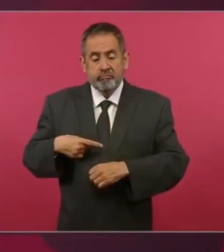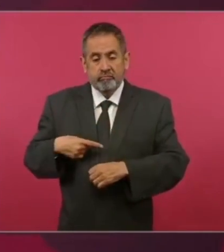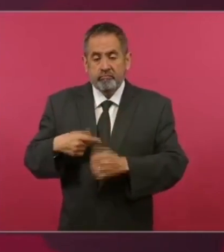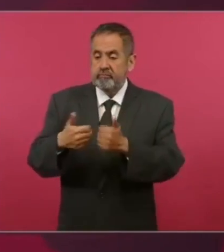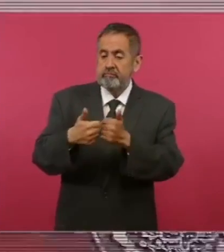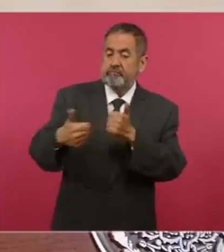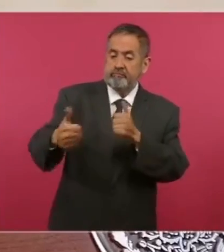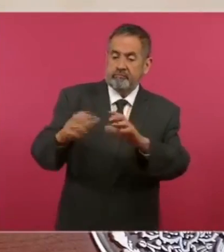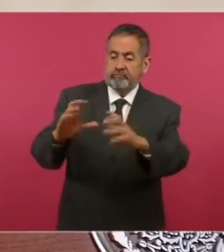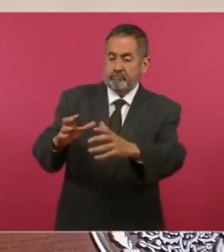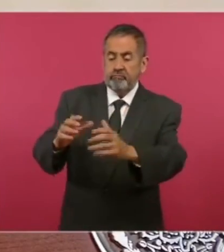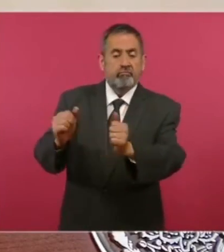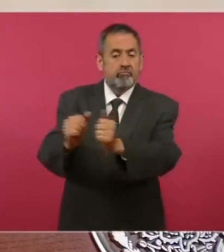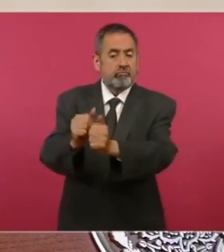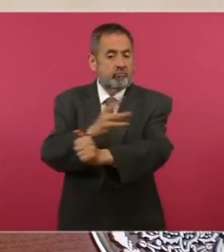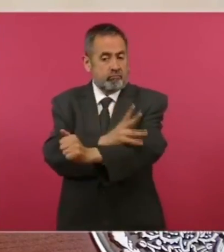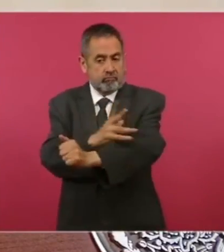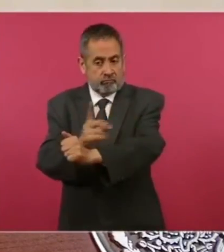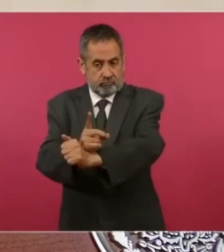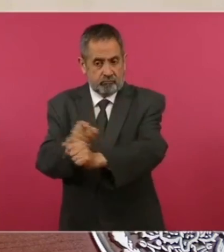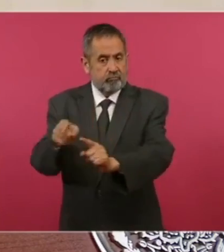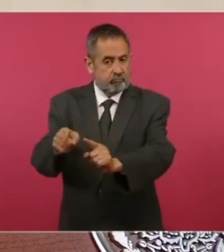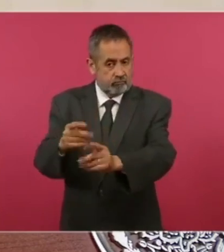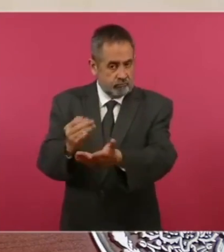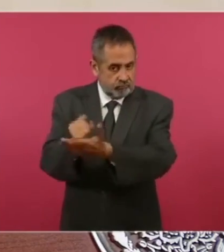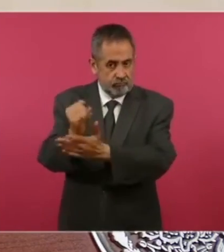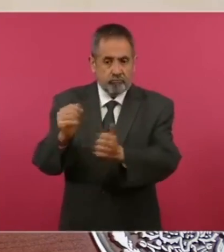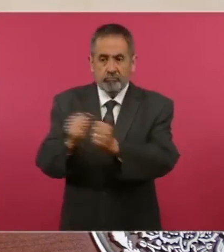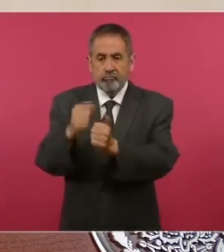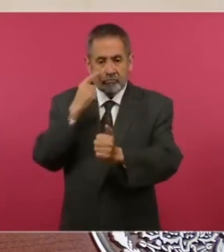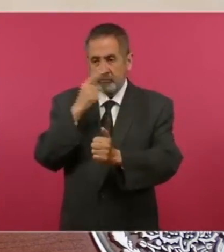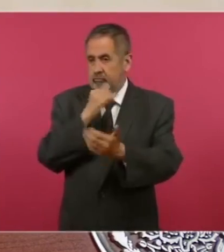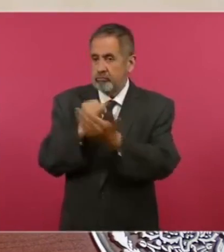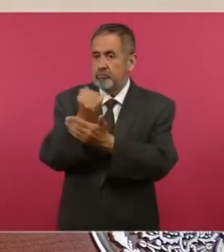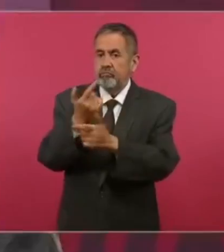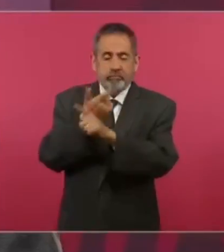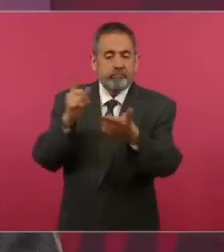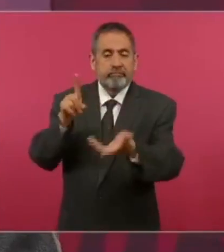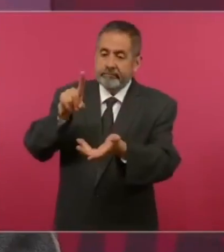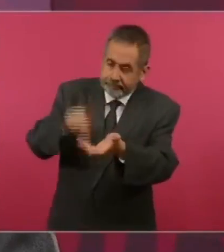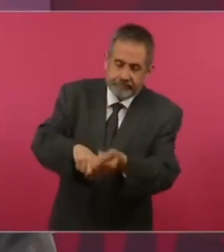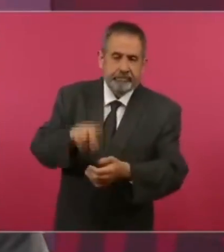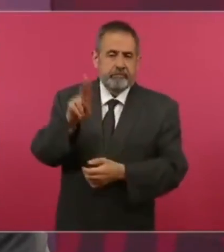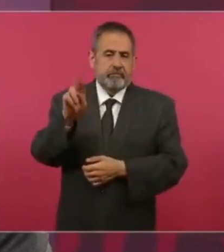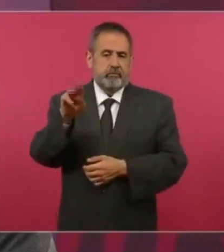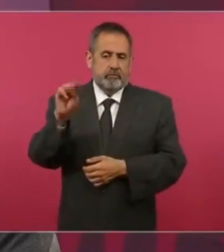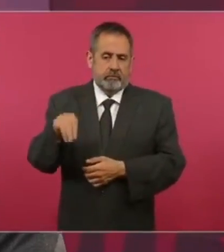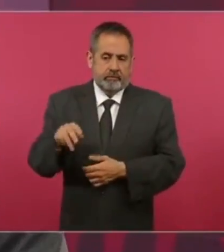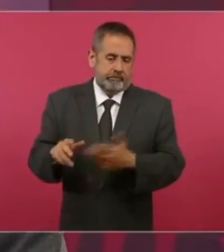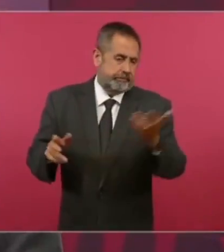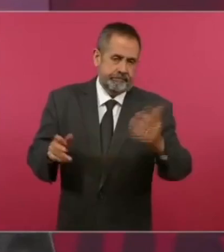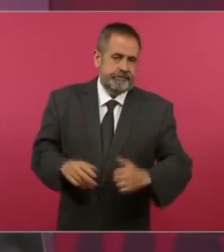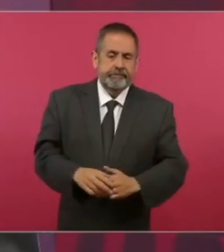autonomía, con honestidad, con democracia en la UNAM. Porque, a